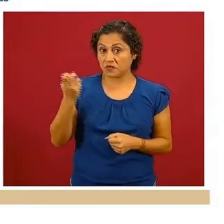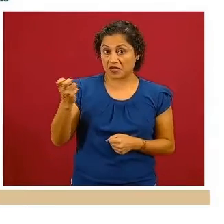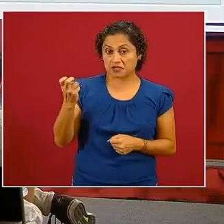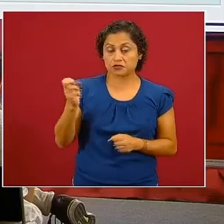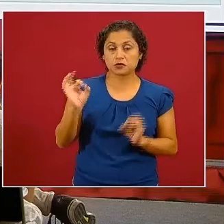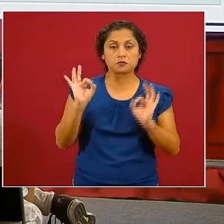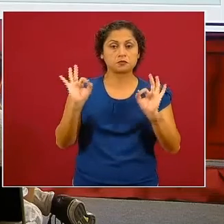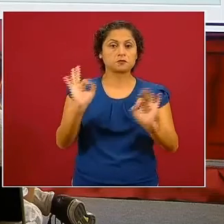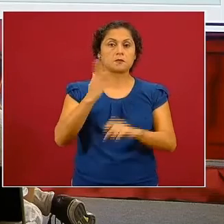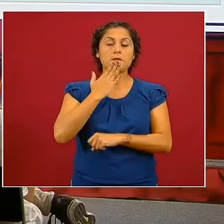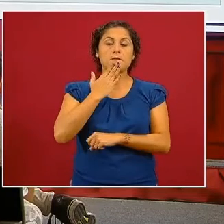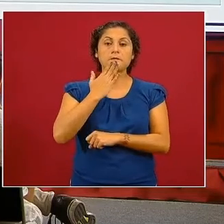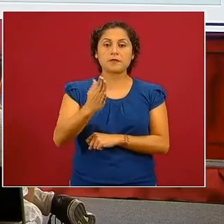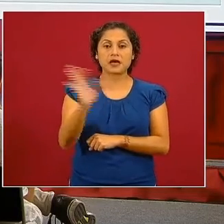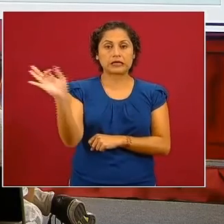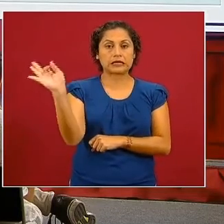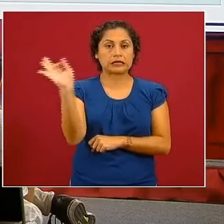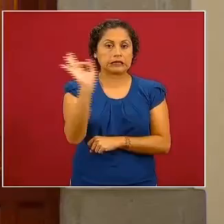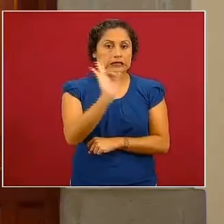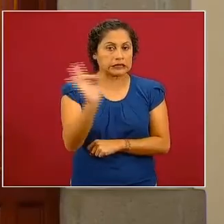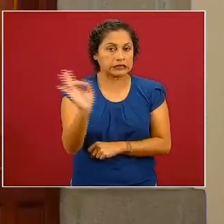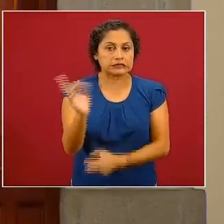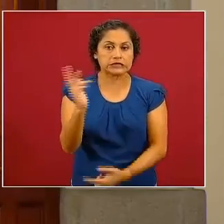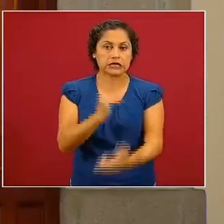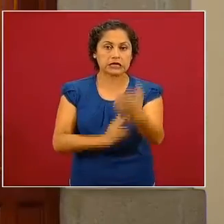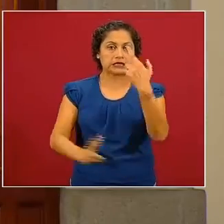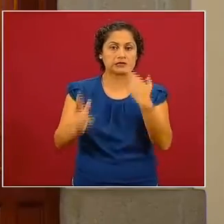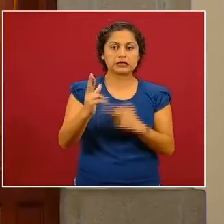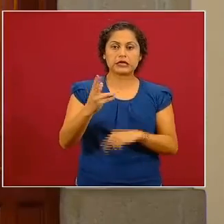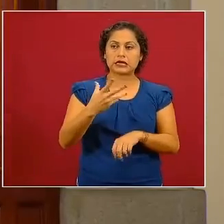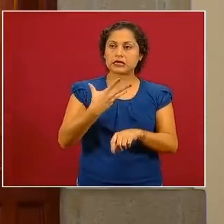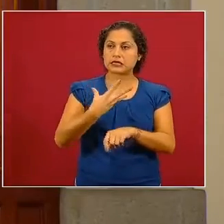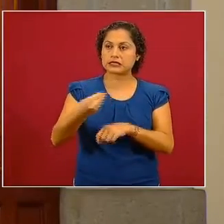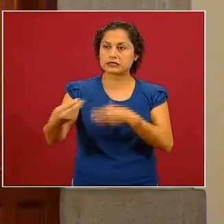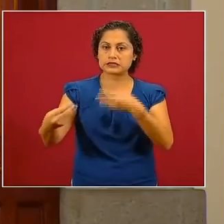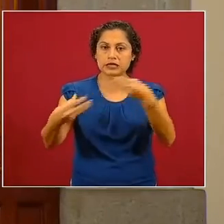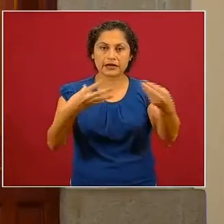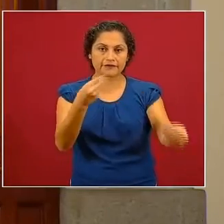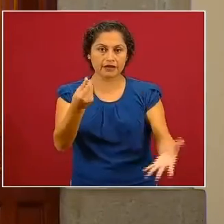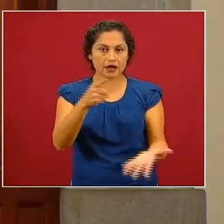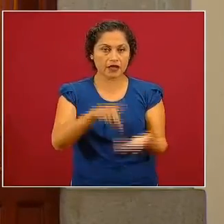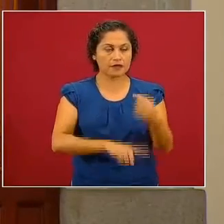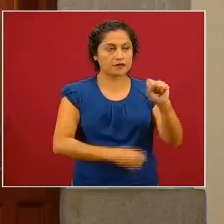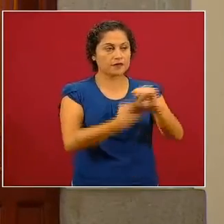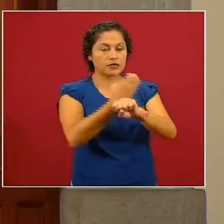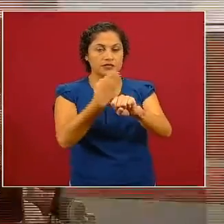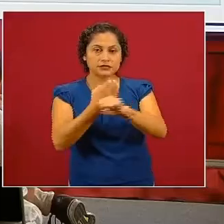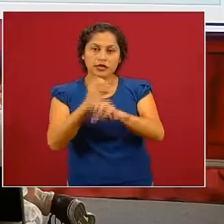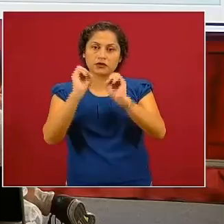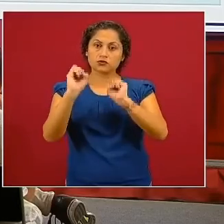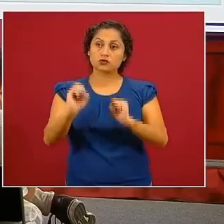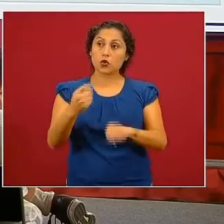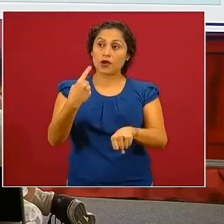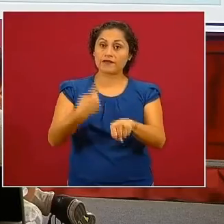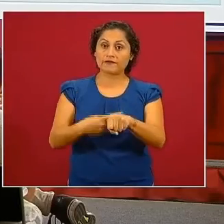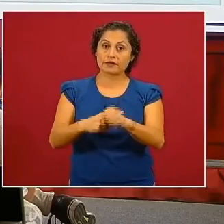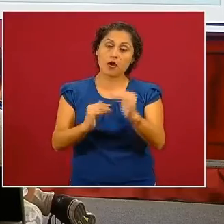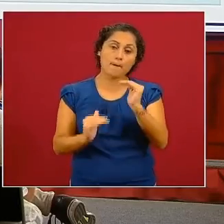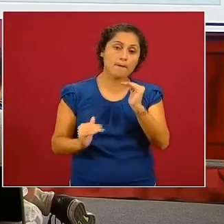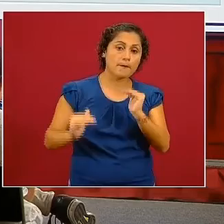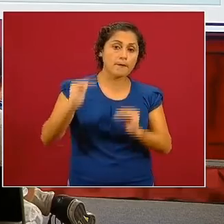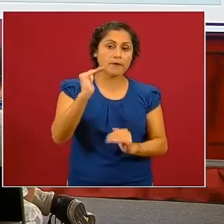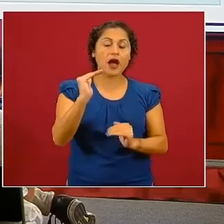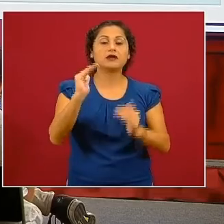listos y preparados para, en caso de algún rebrote regional, de algún incremento por el tema